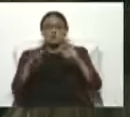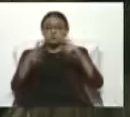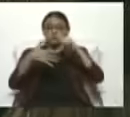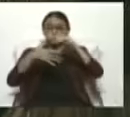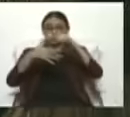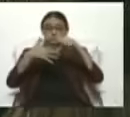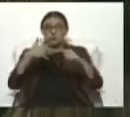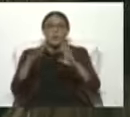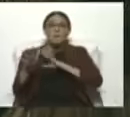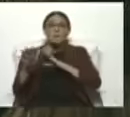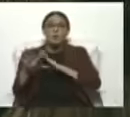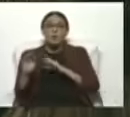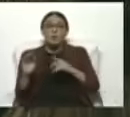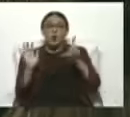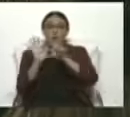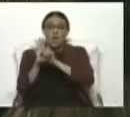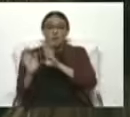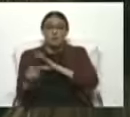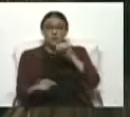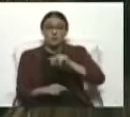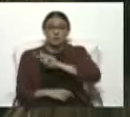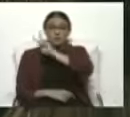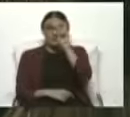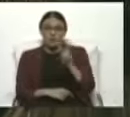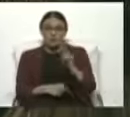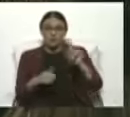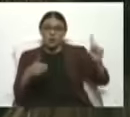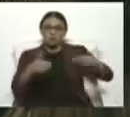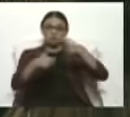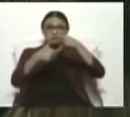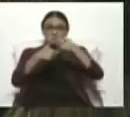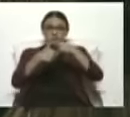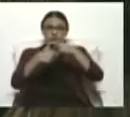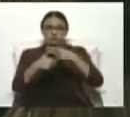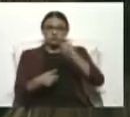establece la Constitución de la República Bolivariana de Venezuela.